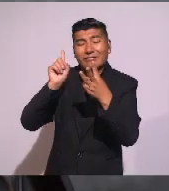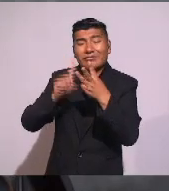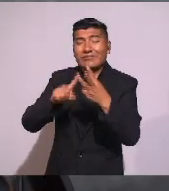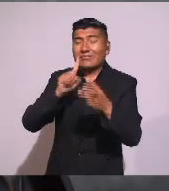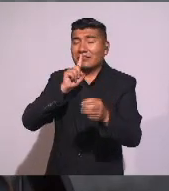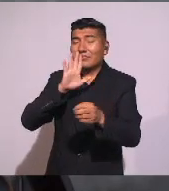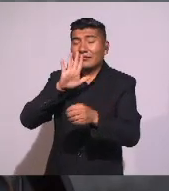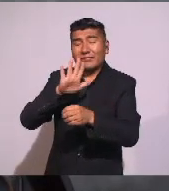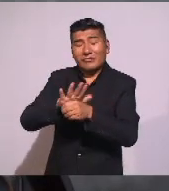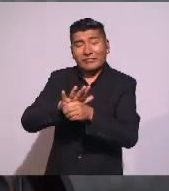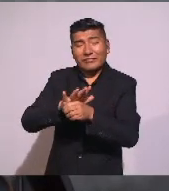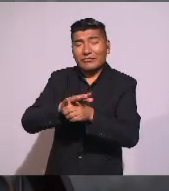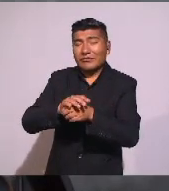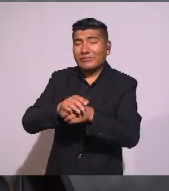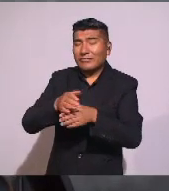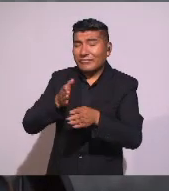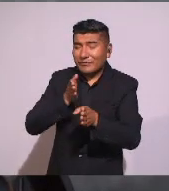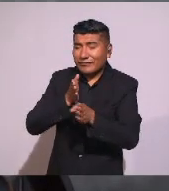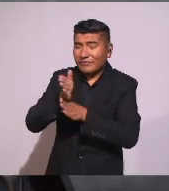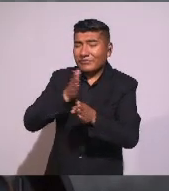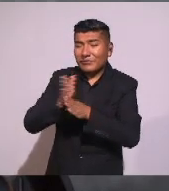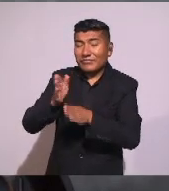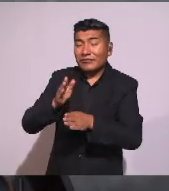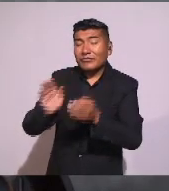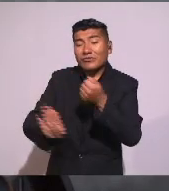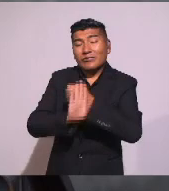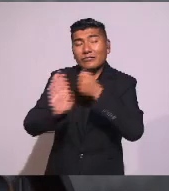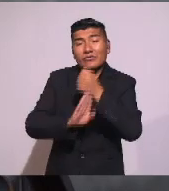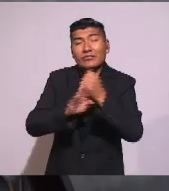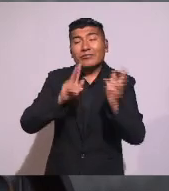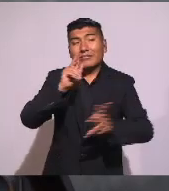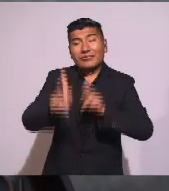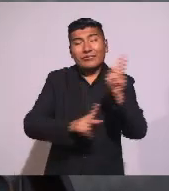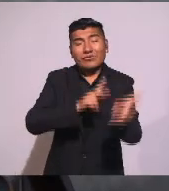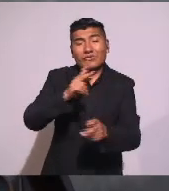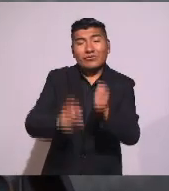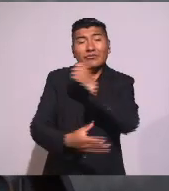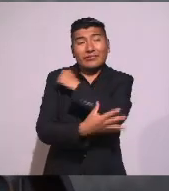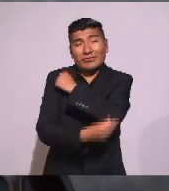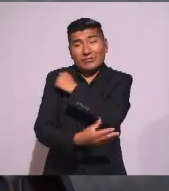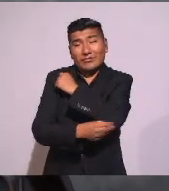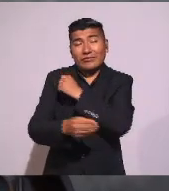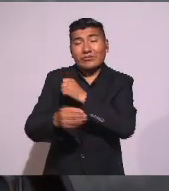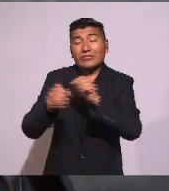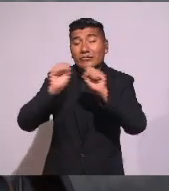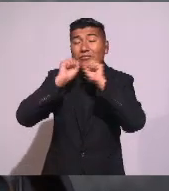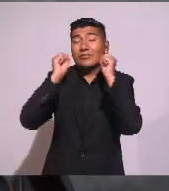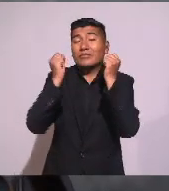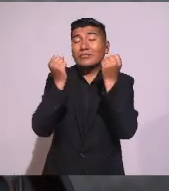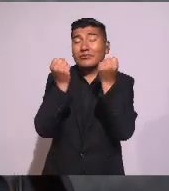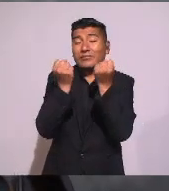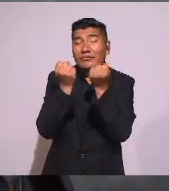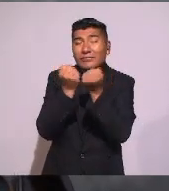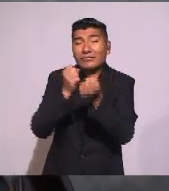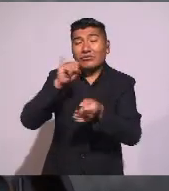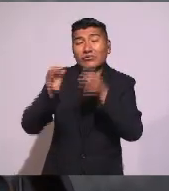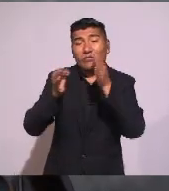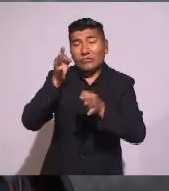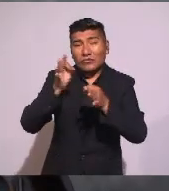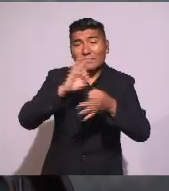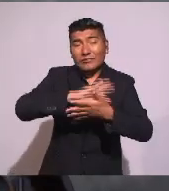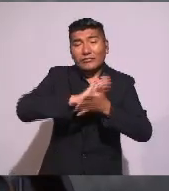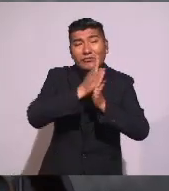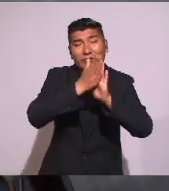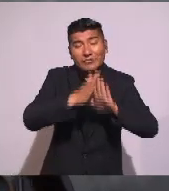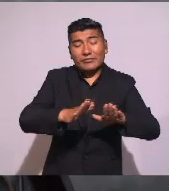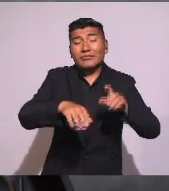por la justicia los derechos de los débiles una sociedad justa y en paz de manera especial en esta